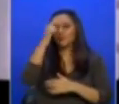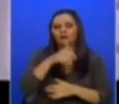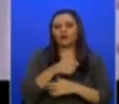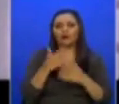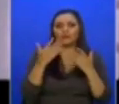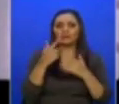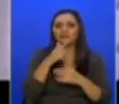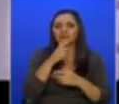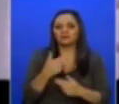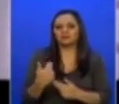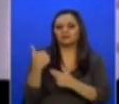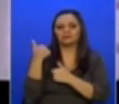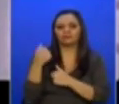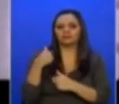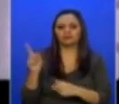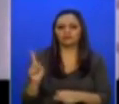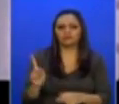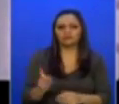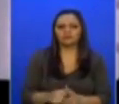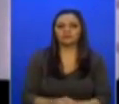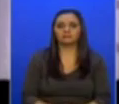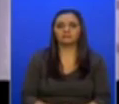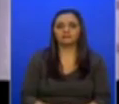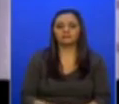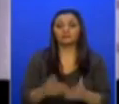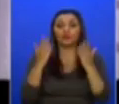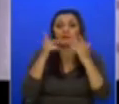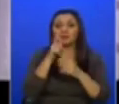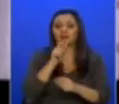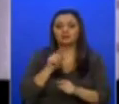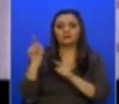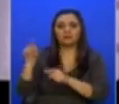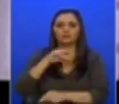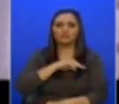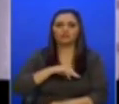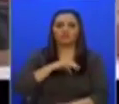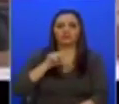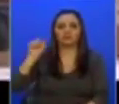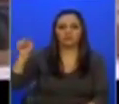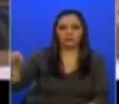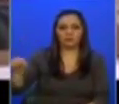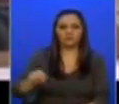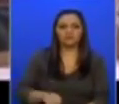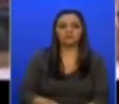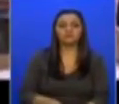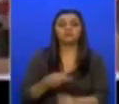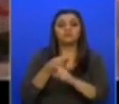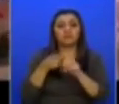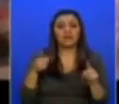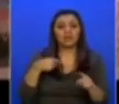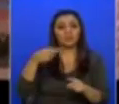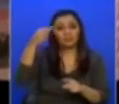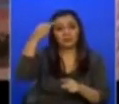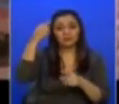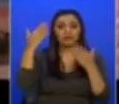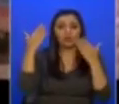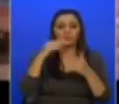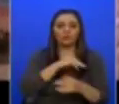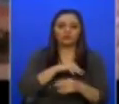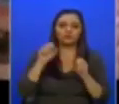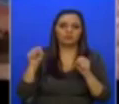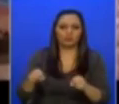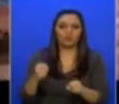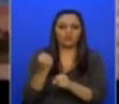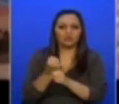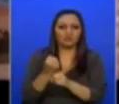no son obras que le compete al Ministerio de Transporte, son obras que le compete a la municipalidad. Definitivamente creo que es una obra que el municipio